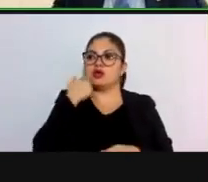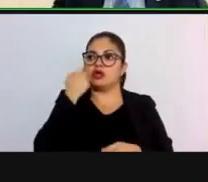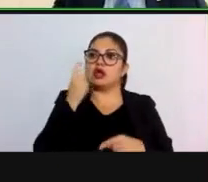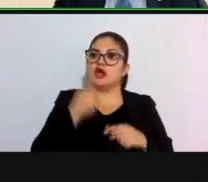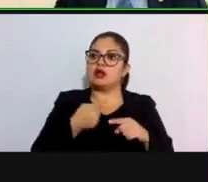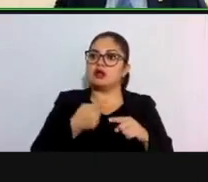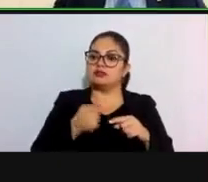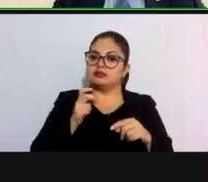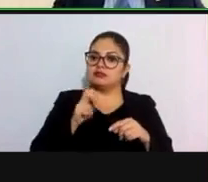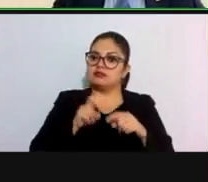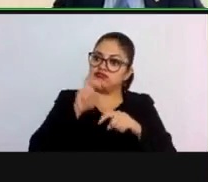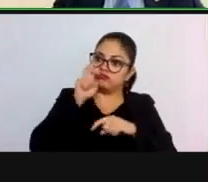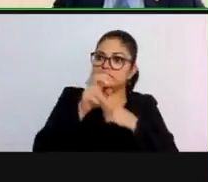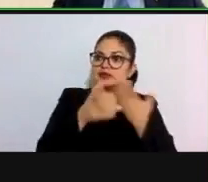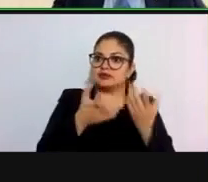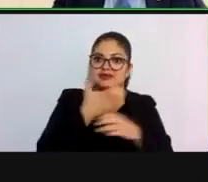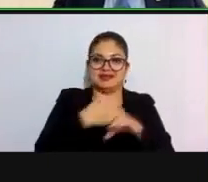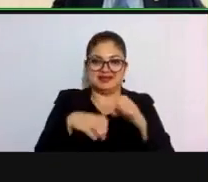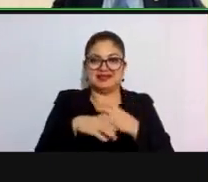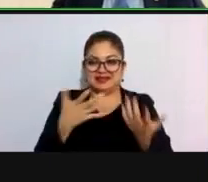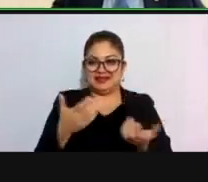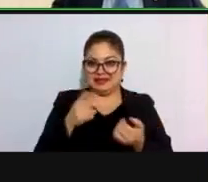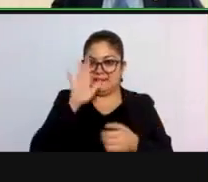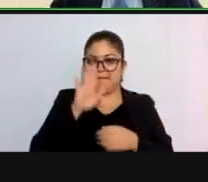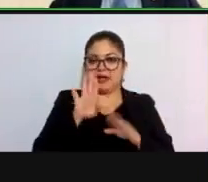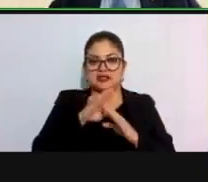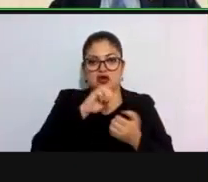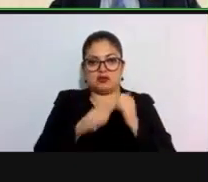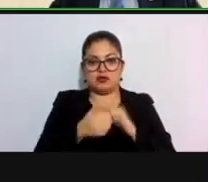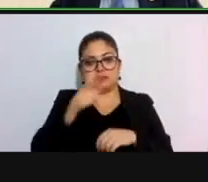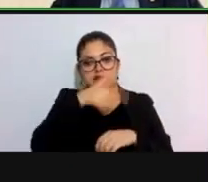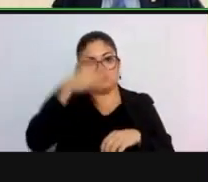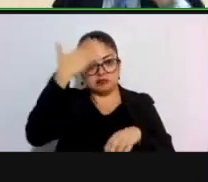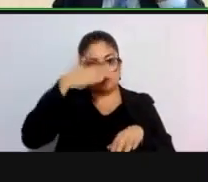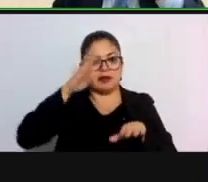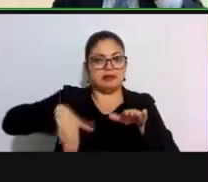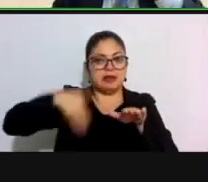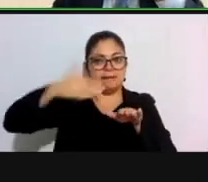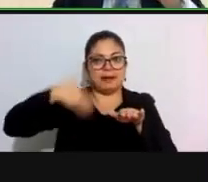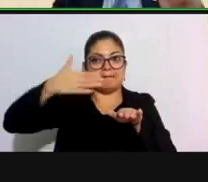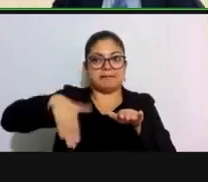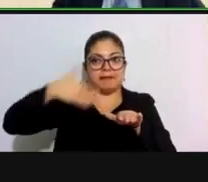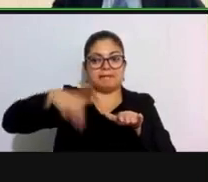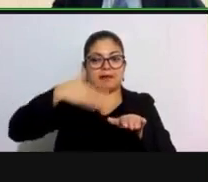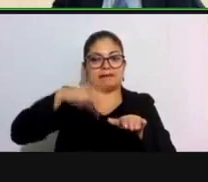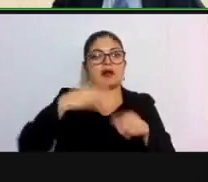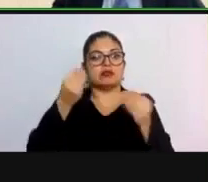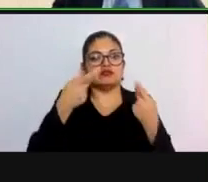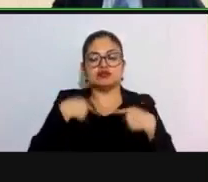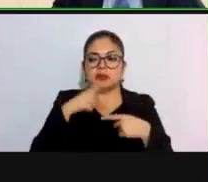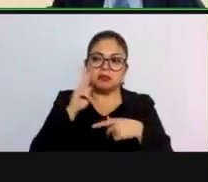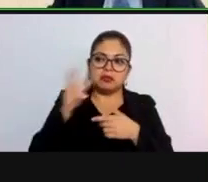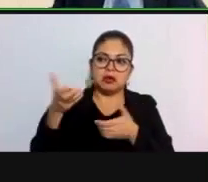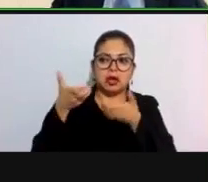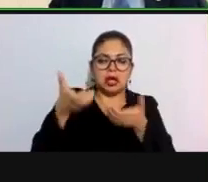riesgo. Las famosas patinetas que veíamos en la calle con las que muchos jugaban, cuando son manejadas